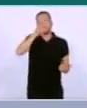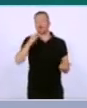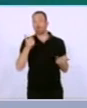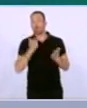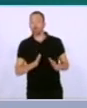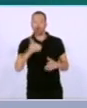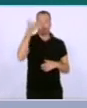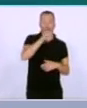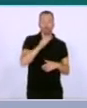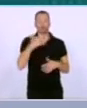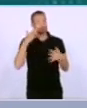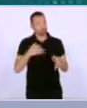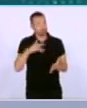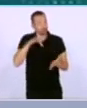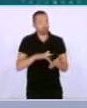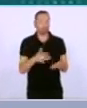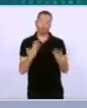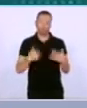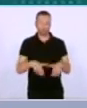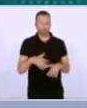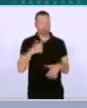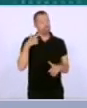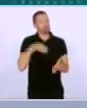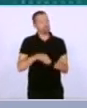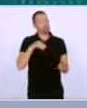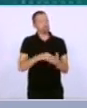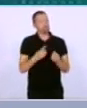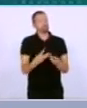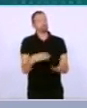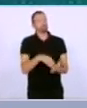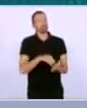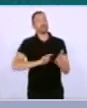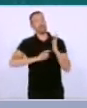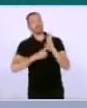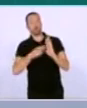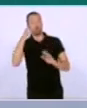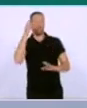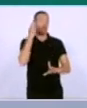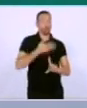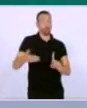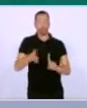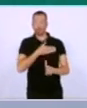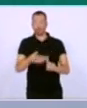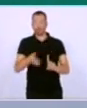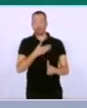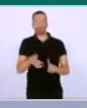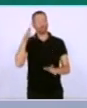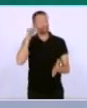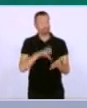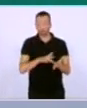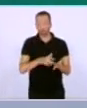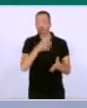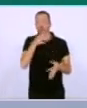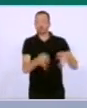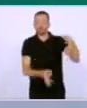vez son más las injusticias de la ley de violencia de género todos aquellos que son operadores de los tribunales Y que todos los días están